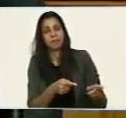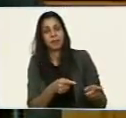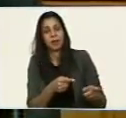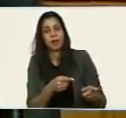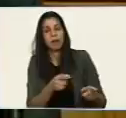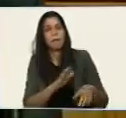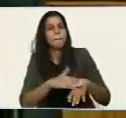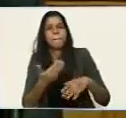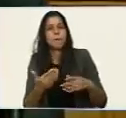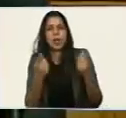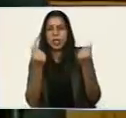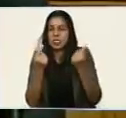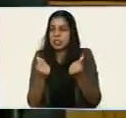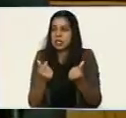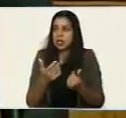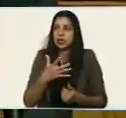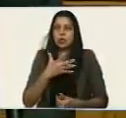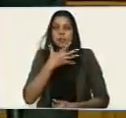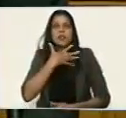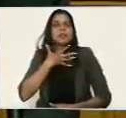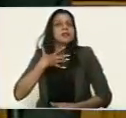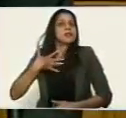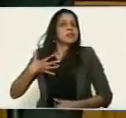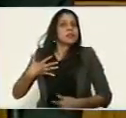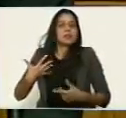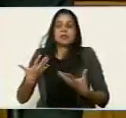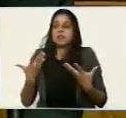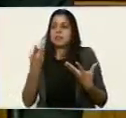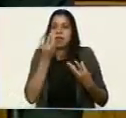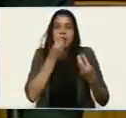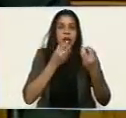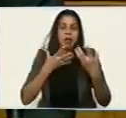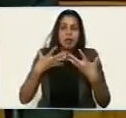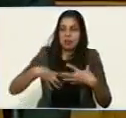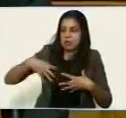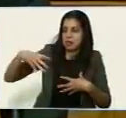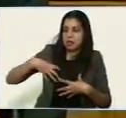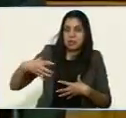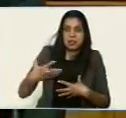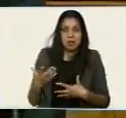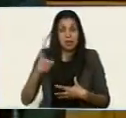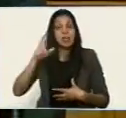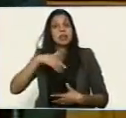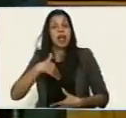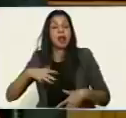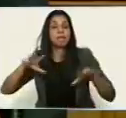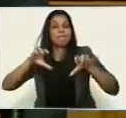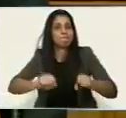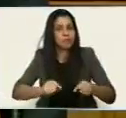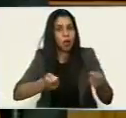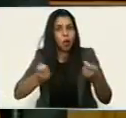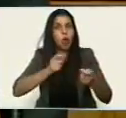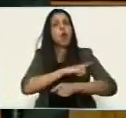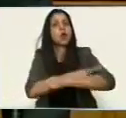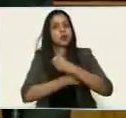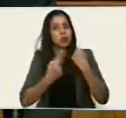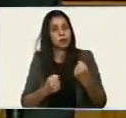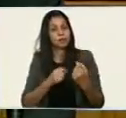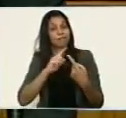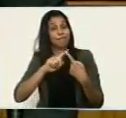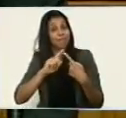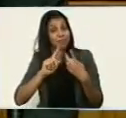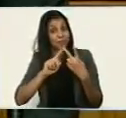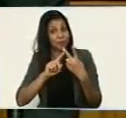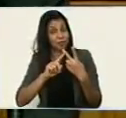Porque parece que el dinero no basta, también quieren el poder. Bueno, yo creo que van a tener el dinero que